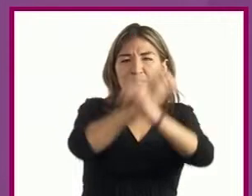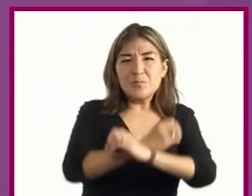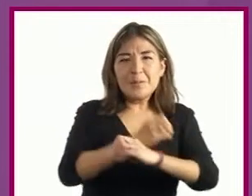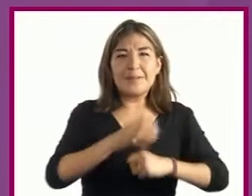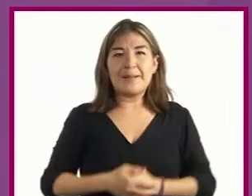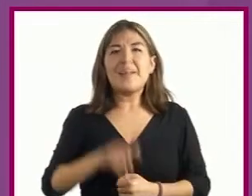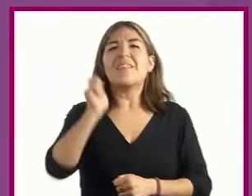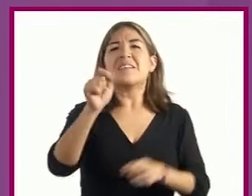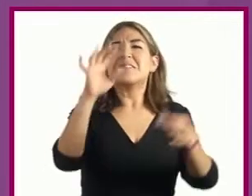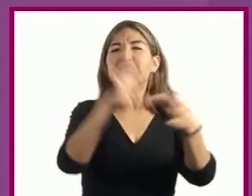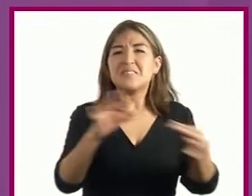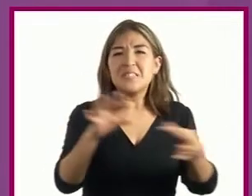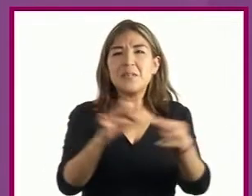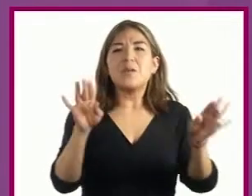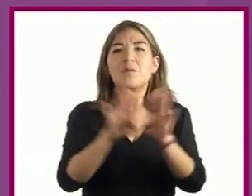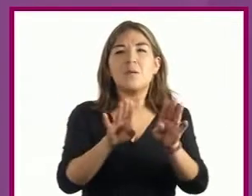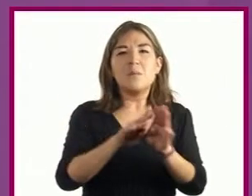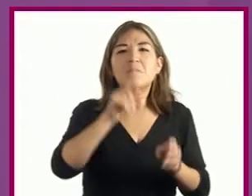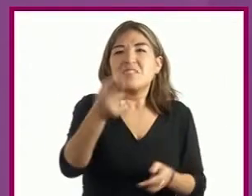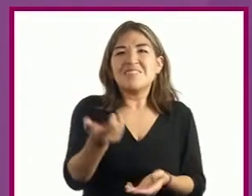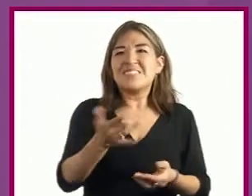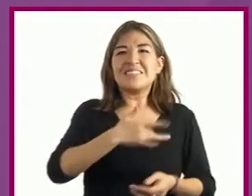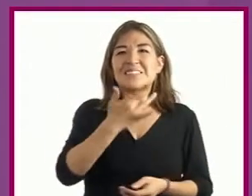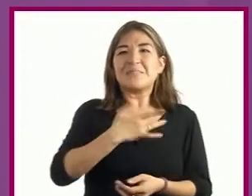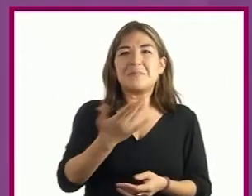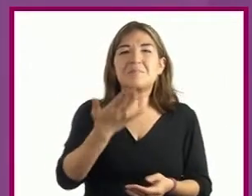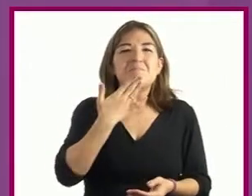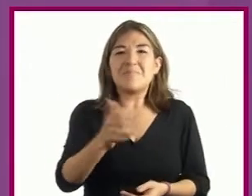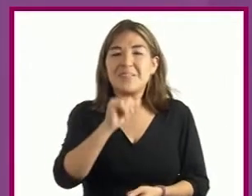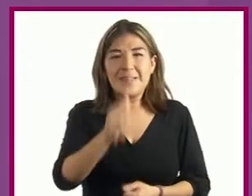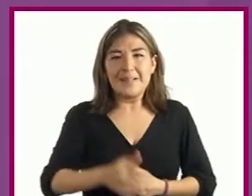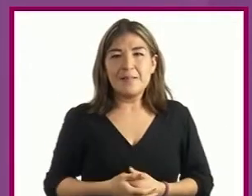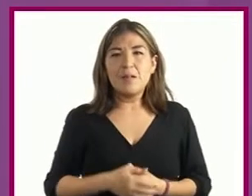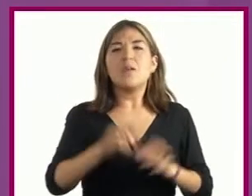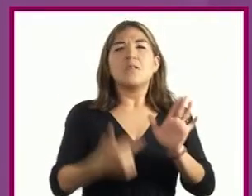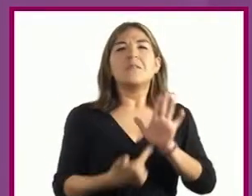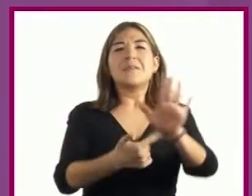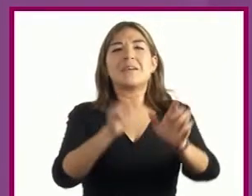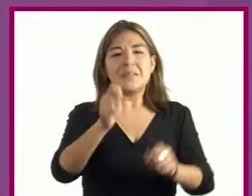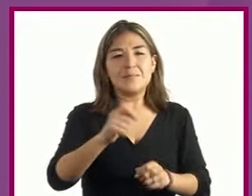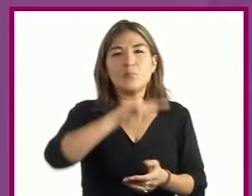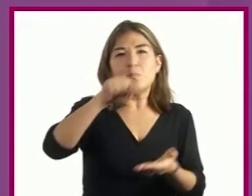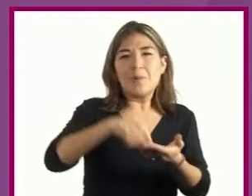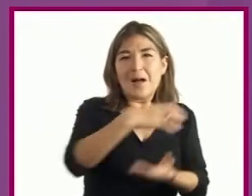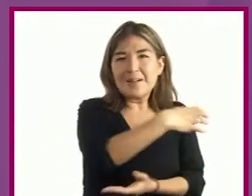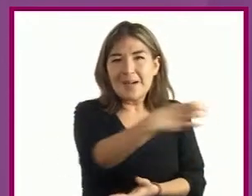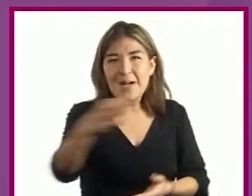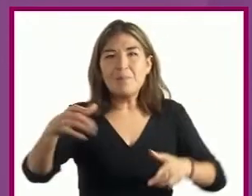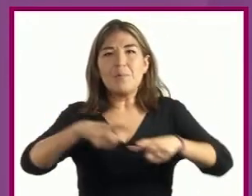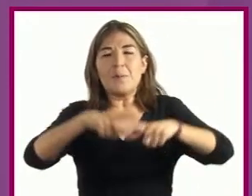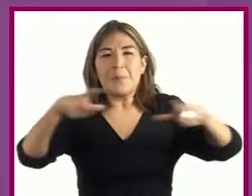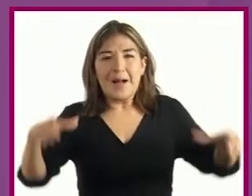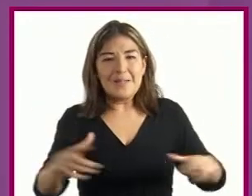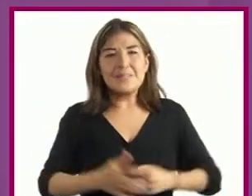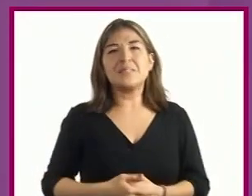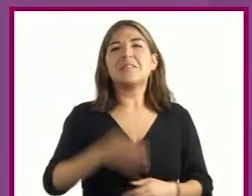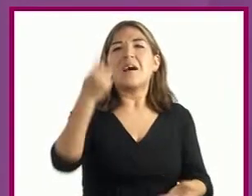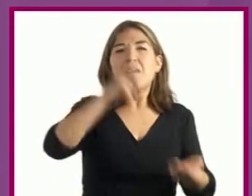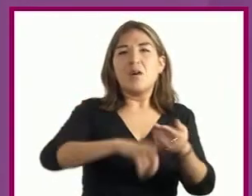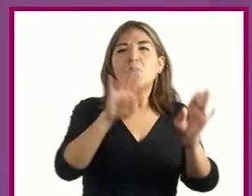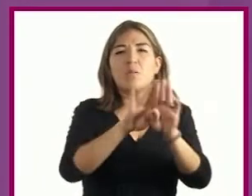que indican que algo no está bien, y suelen mostrar bosques amplios y con fondos que se